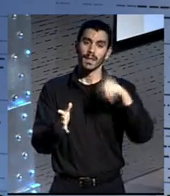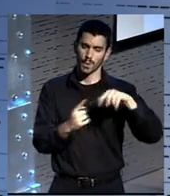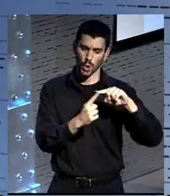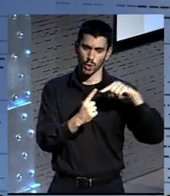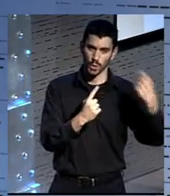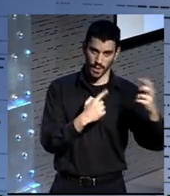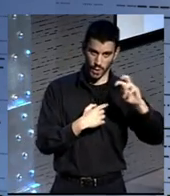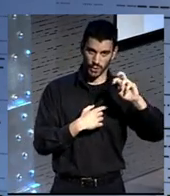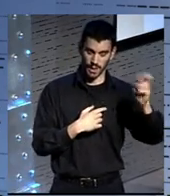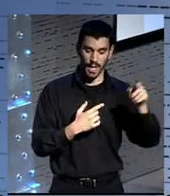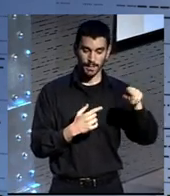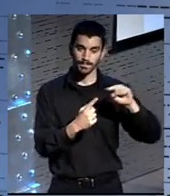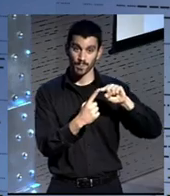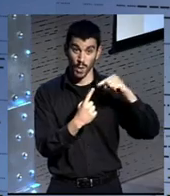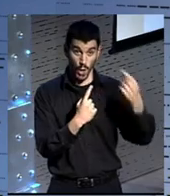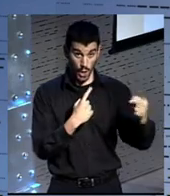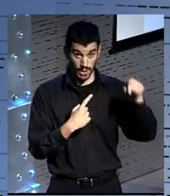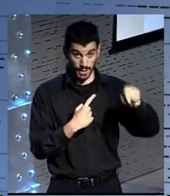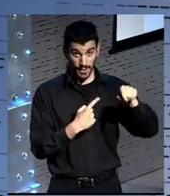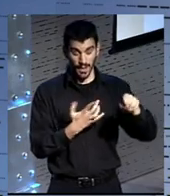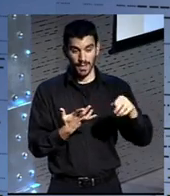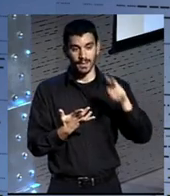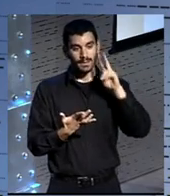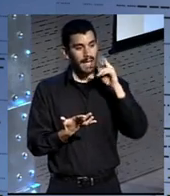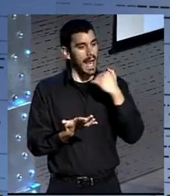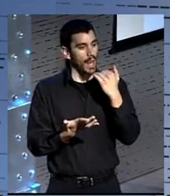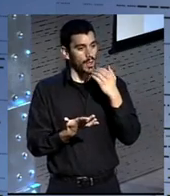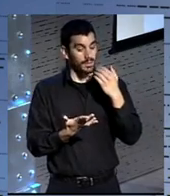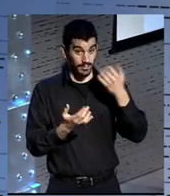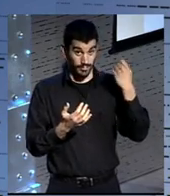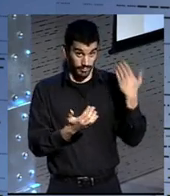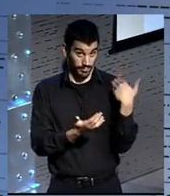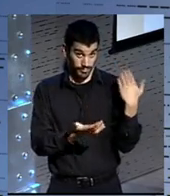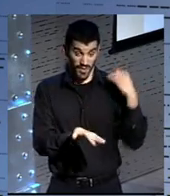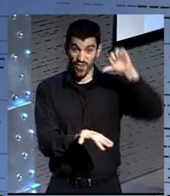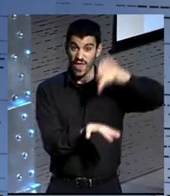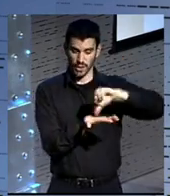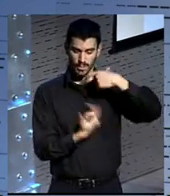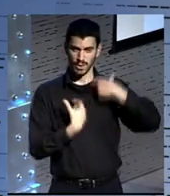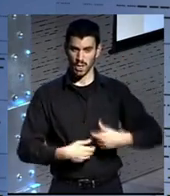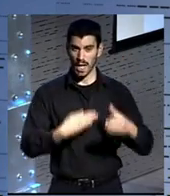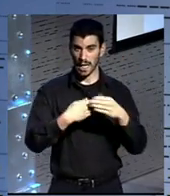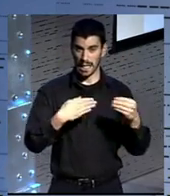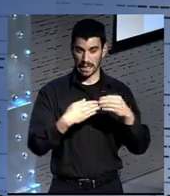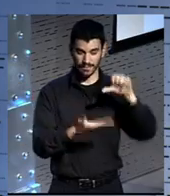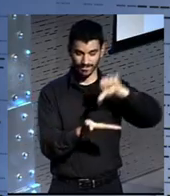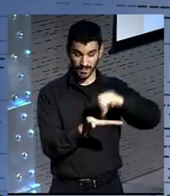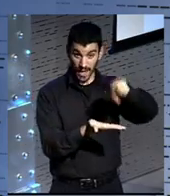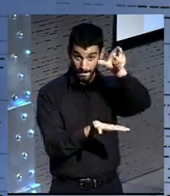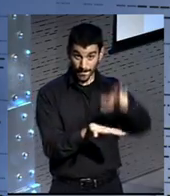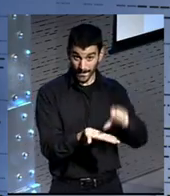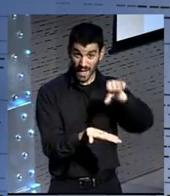consecuencia tiene que ver, lógicamente, por la centricidad del cliente, por la lucha de un cliente